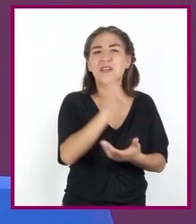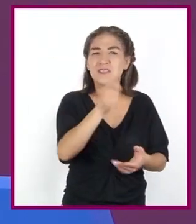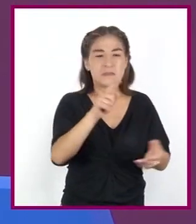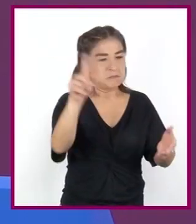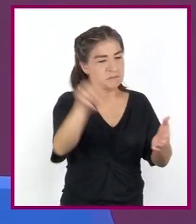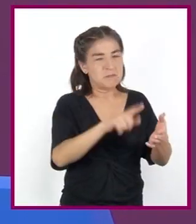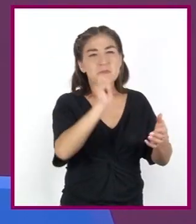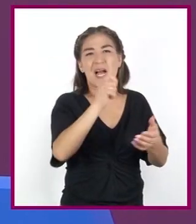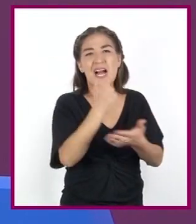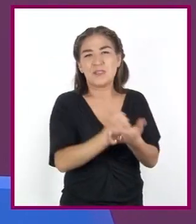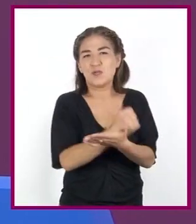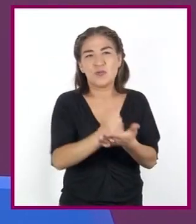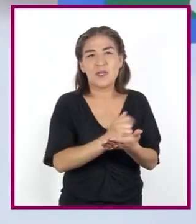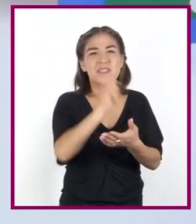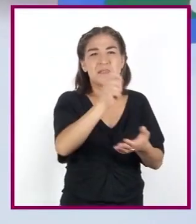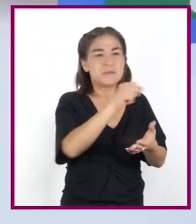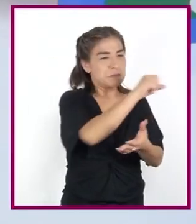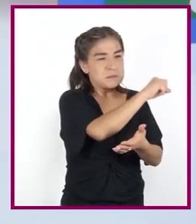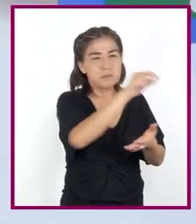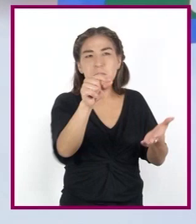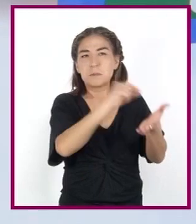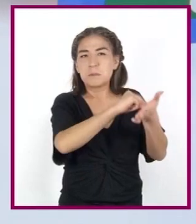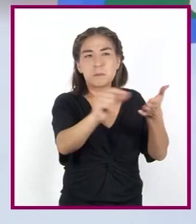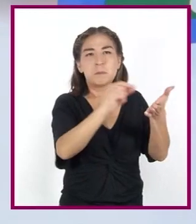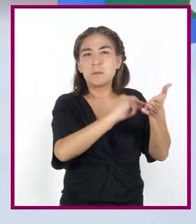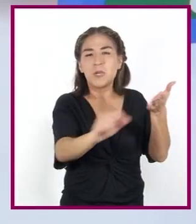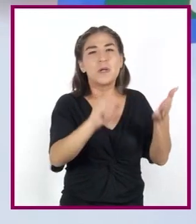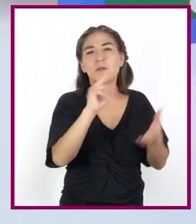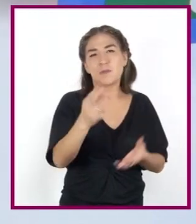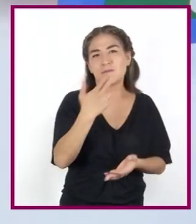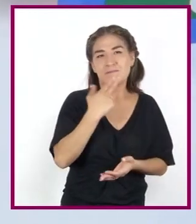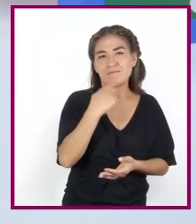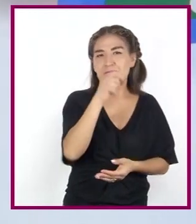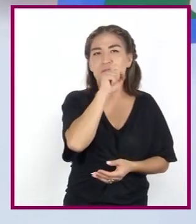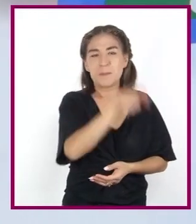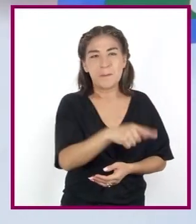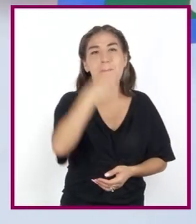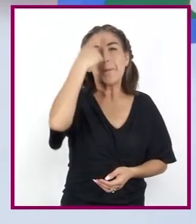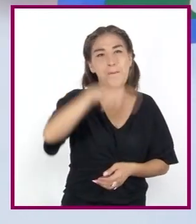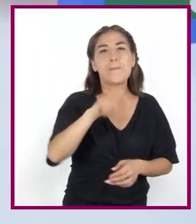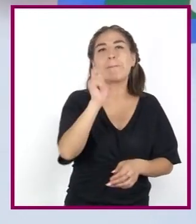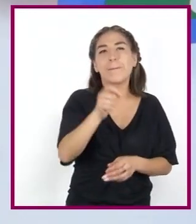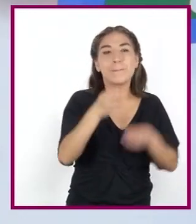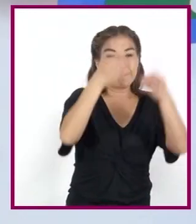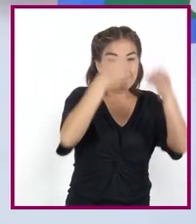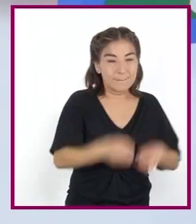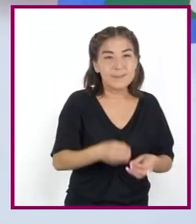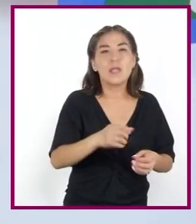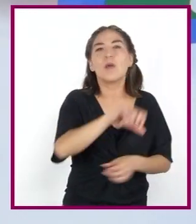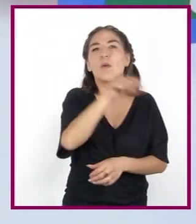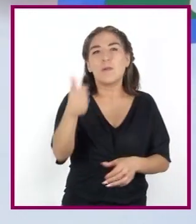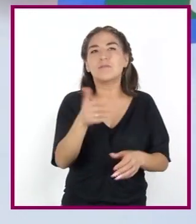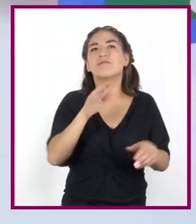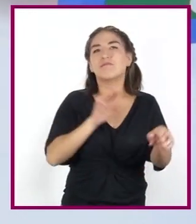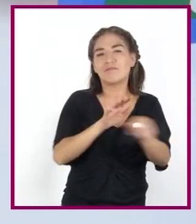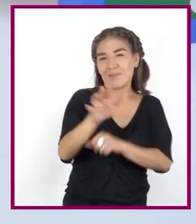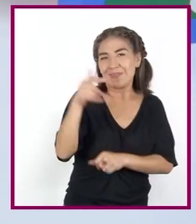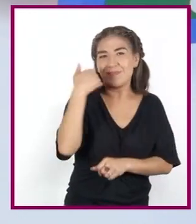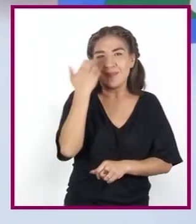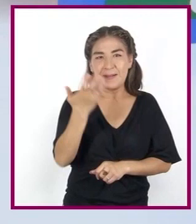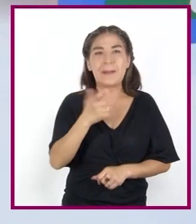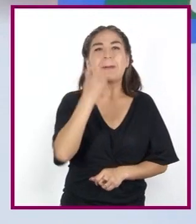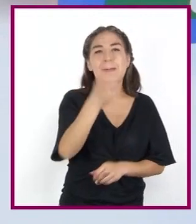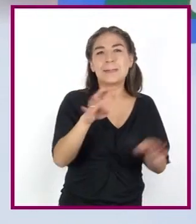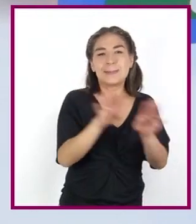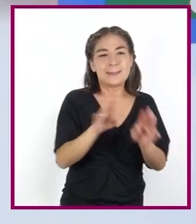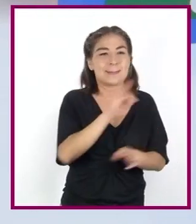cancelar con una tinta azul los renglones, pues que no utilicé de la misma, para que no pudieran ser ocupados con otros fines. O también